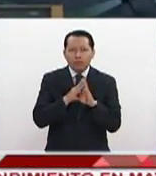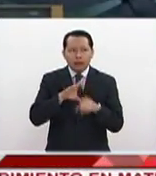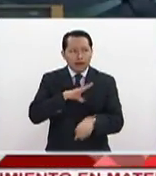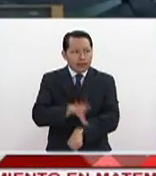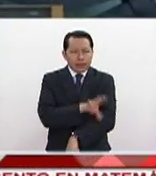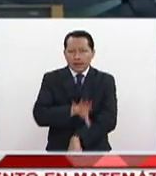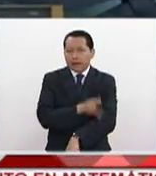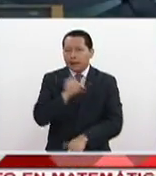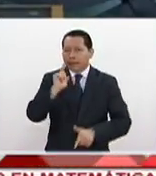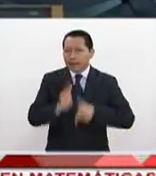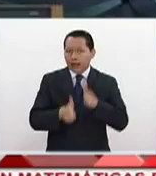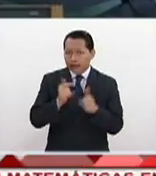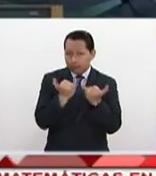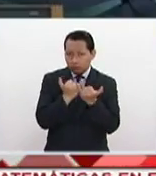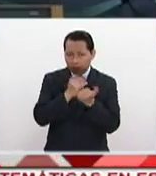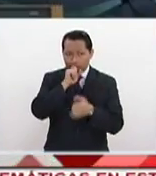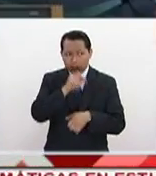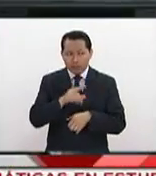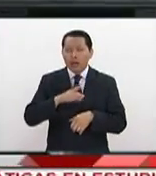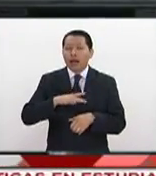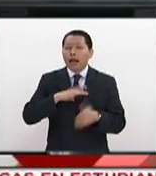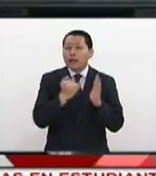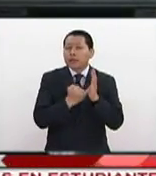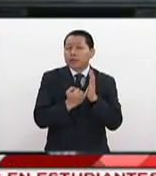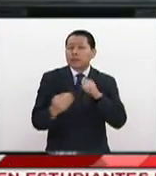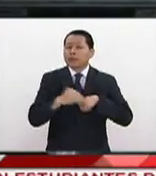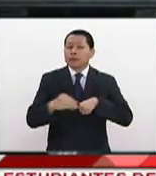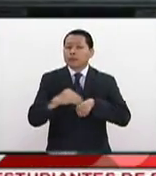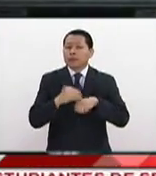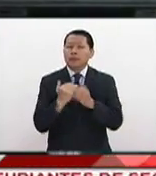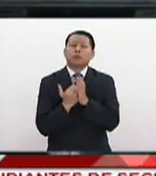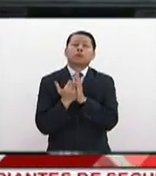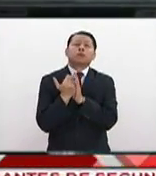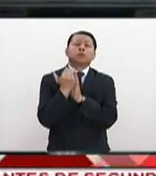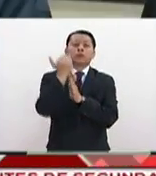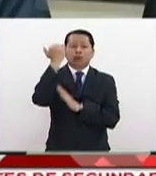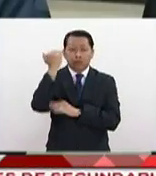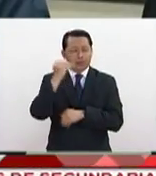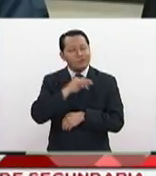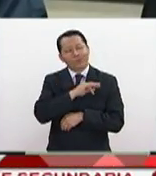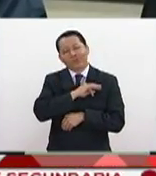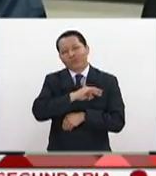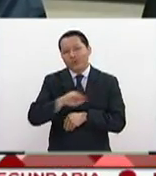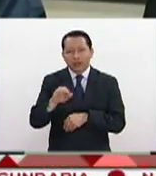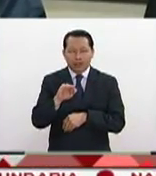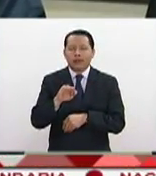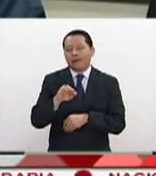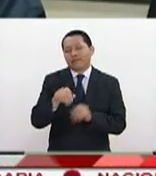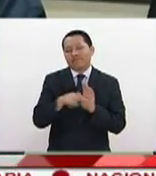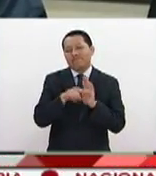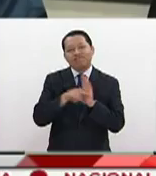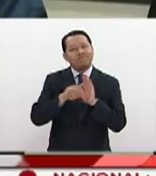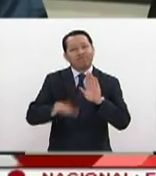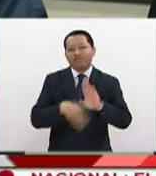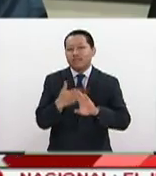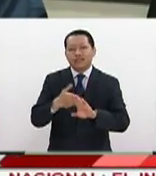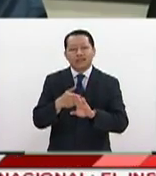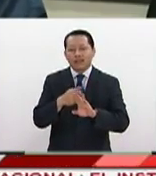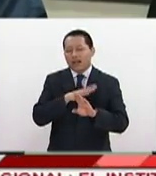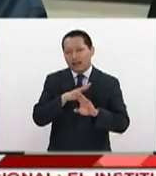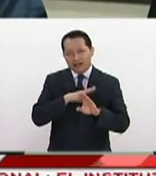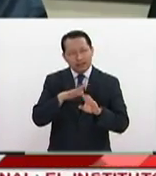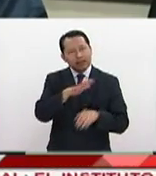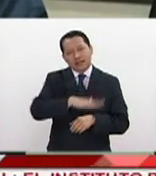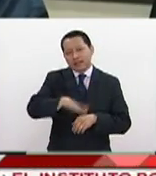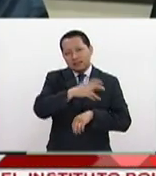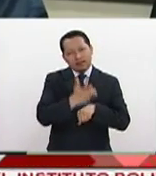energético de Texas, una alza en los aranceles en ausencia del Telecán podría traer repercusiones a nivel país,